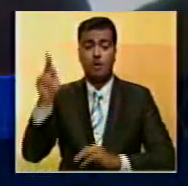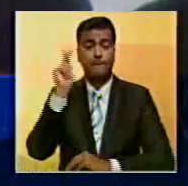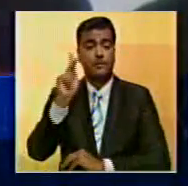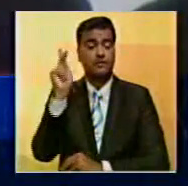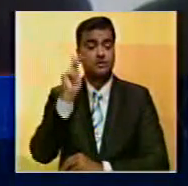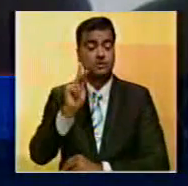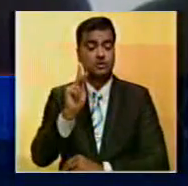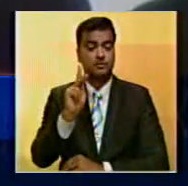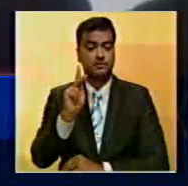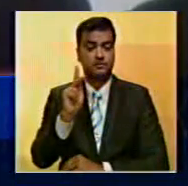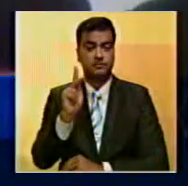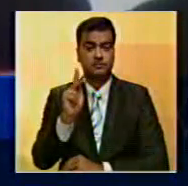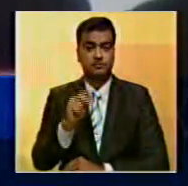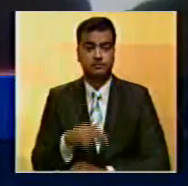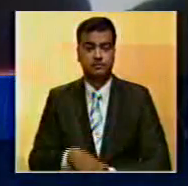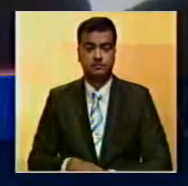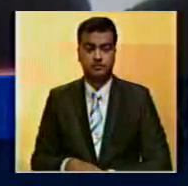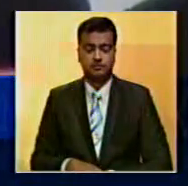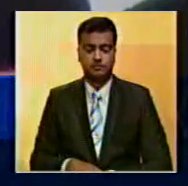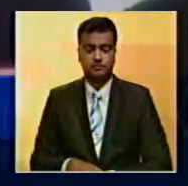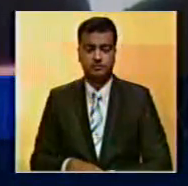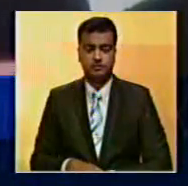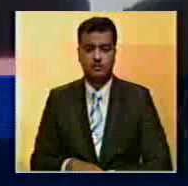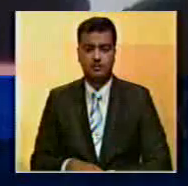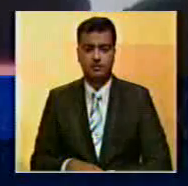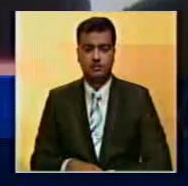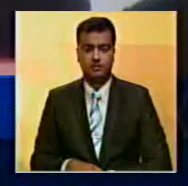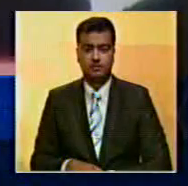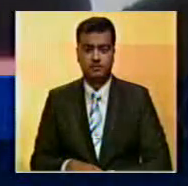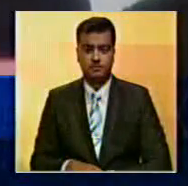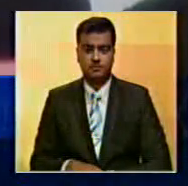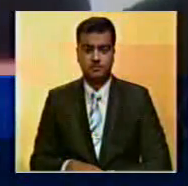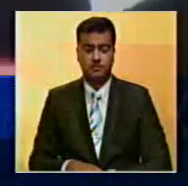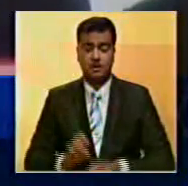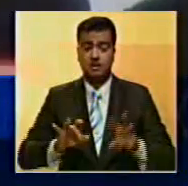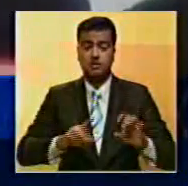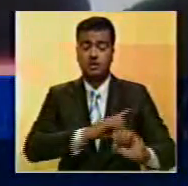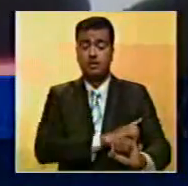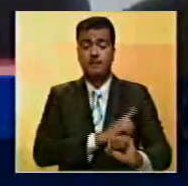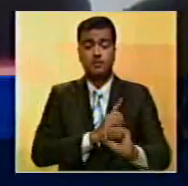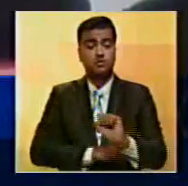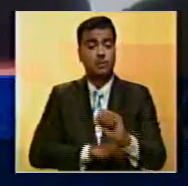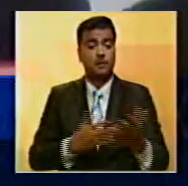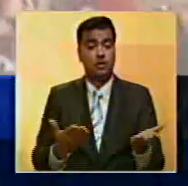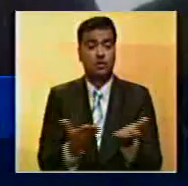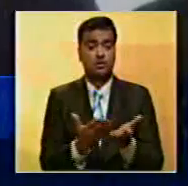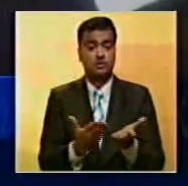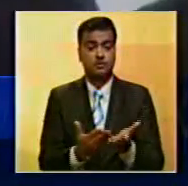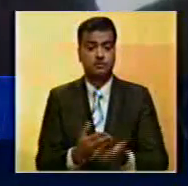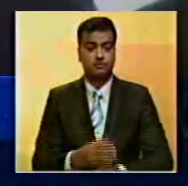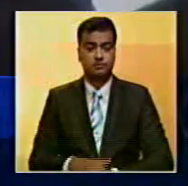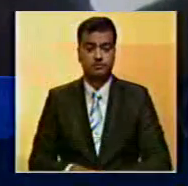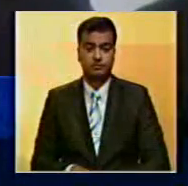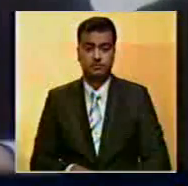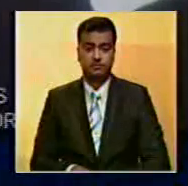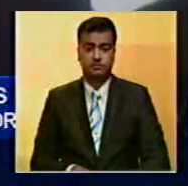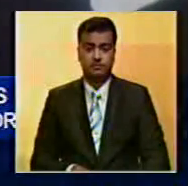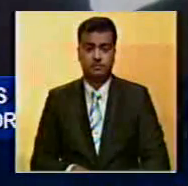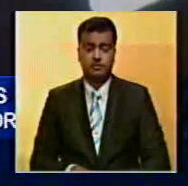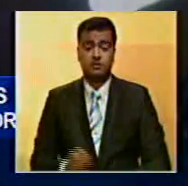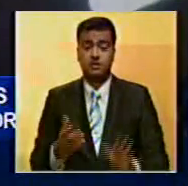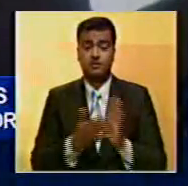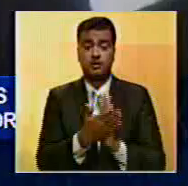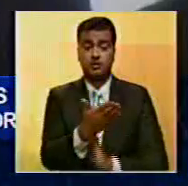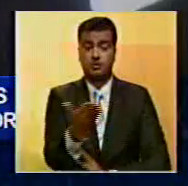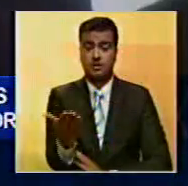activo adscrito a la Secretaría Sectorial del Poder Popular para la Educación. Y como se trata de